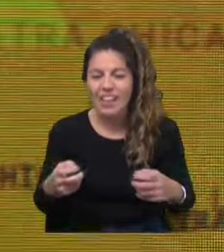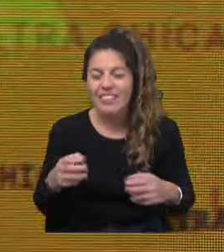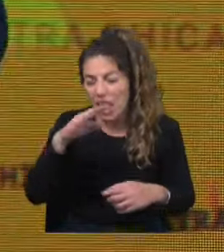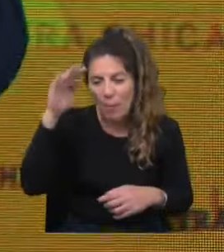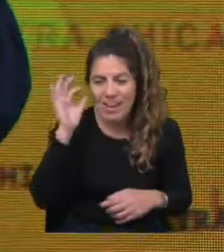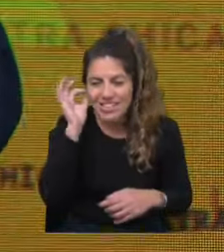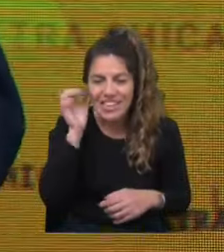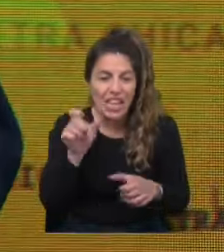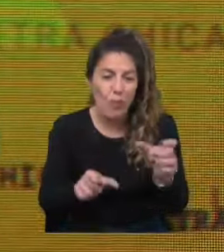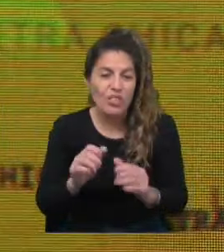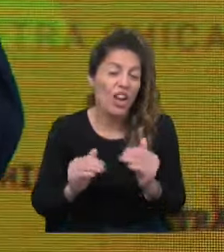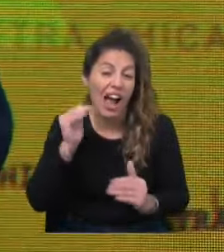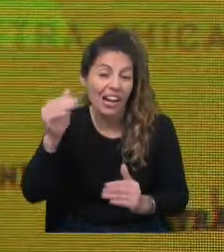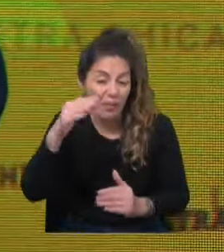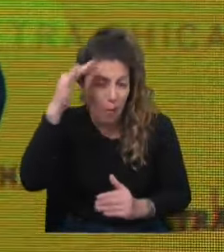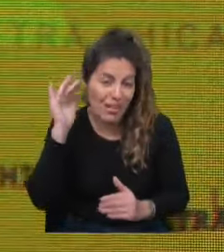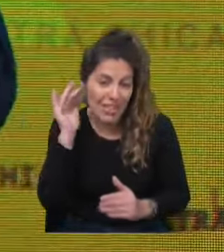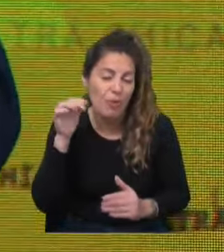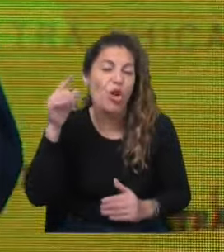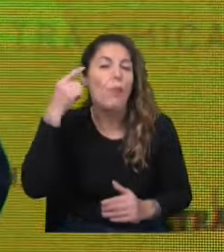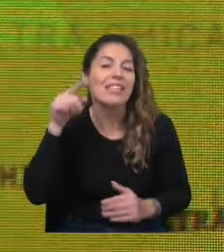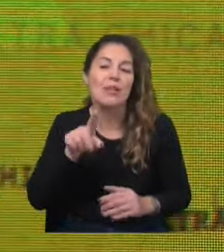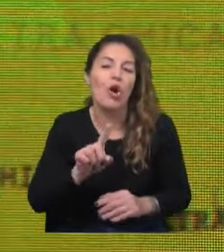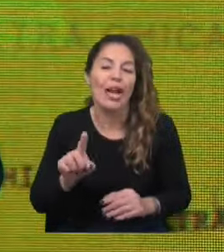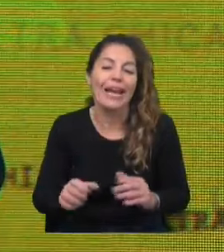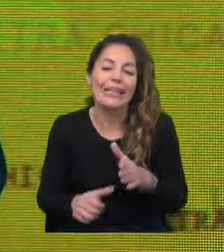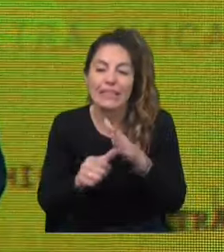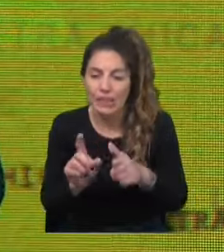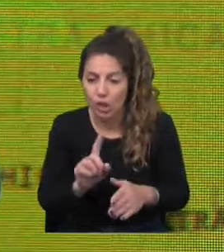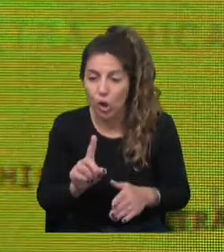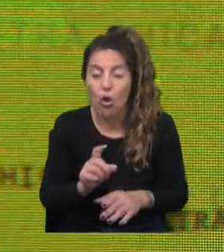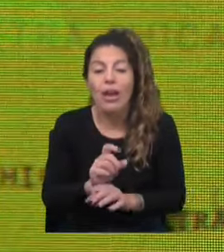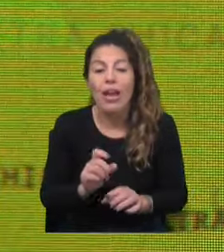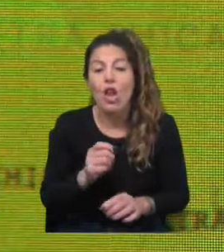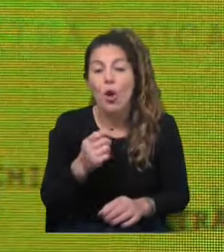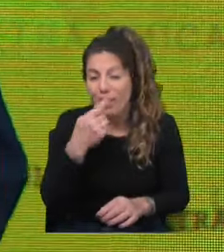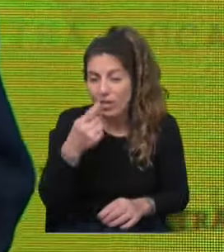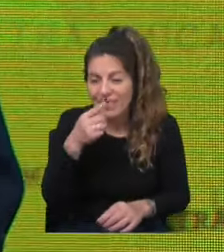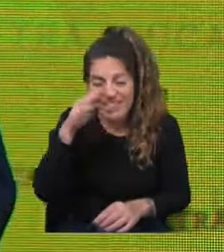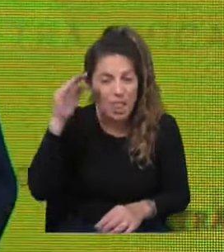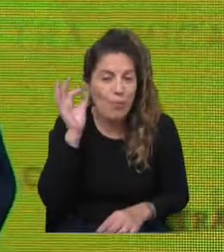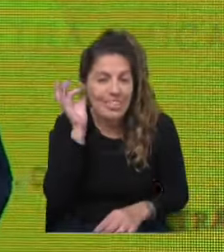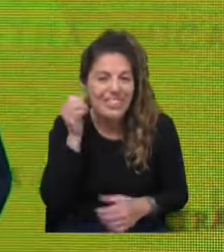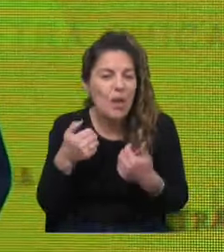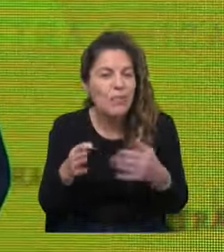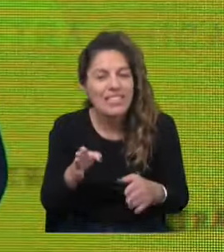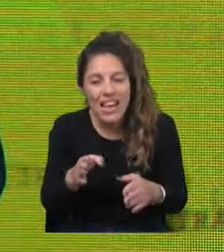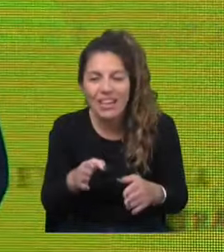y la gente que puede estar arriba de Marcet, porque tampoco pensemos que Marcet está en la cúspide. A mí lo que me parece interesante de Marcet, en todo caso, es empezar